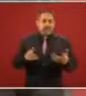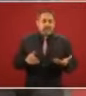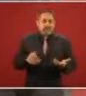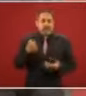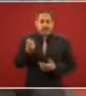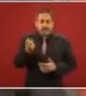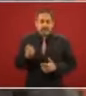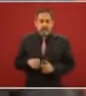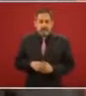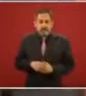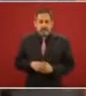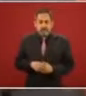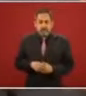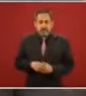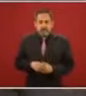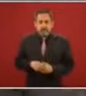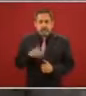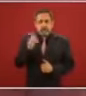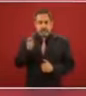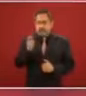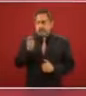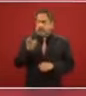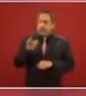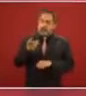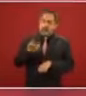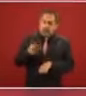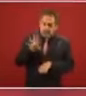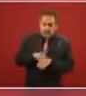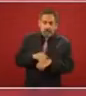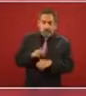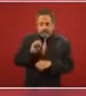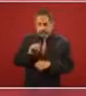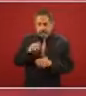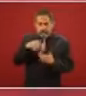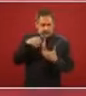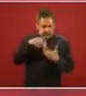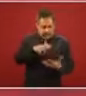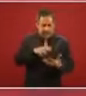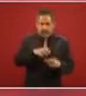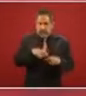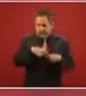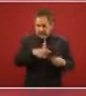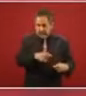Entonces, se autoriza la